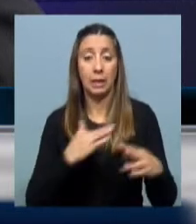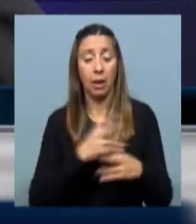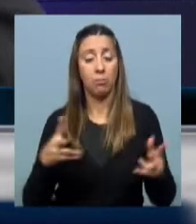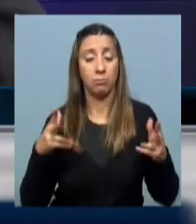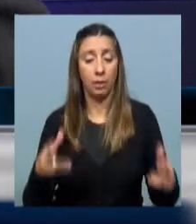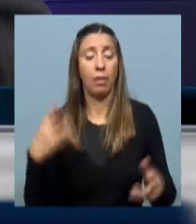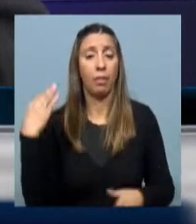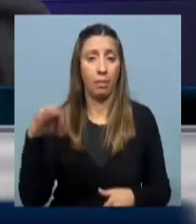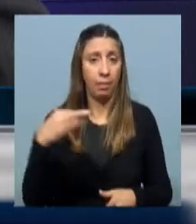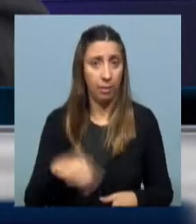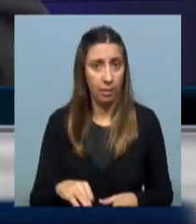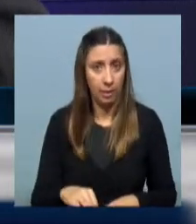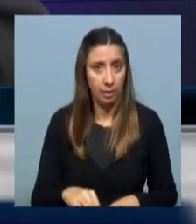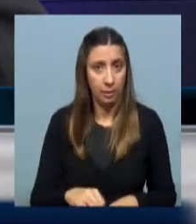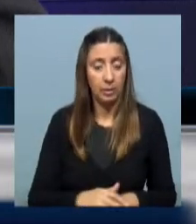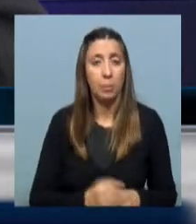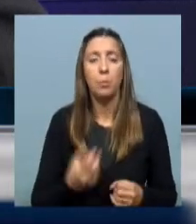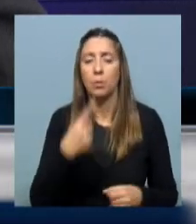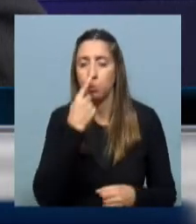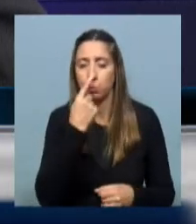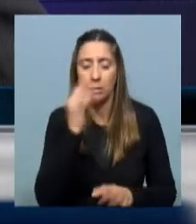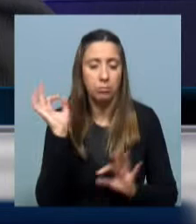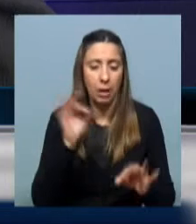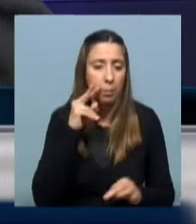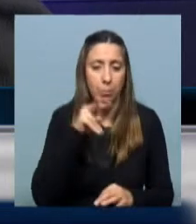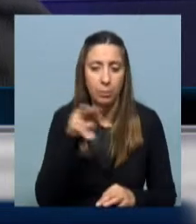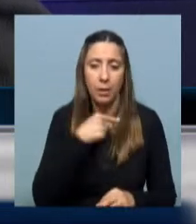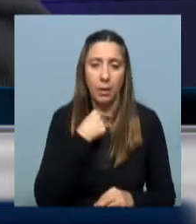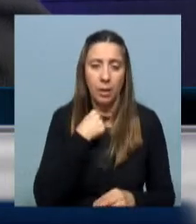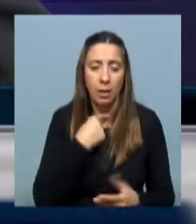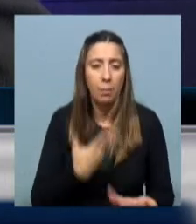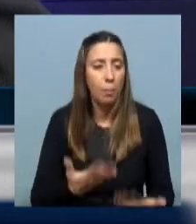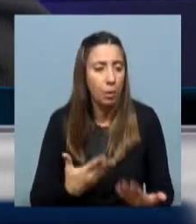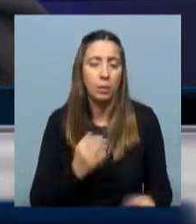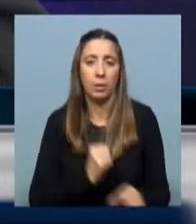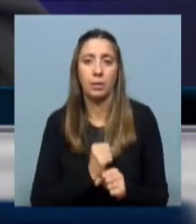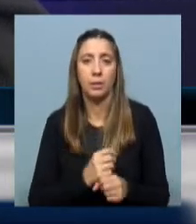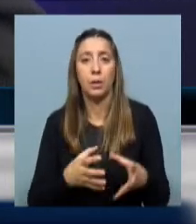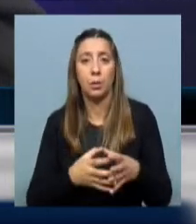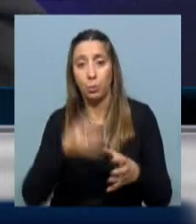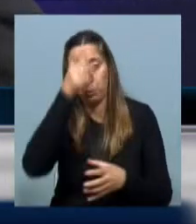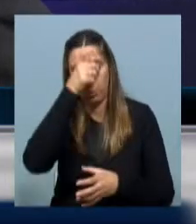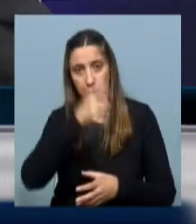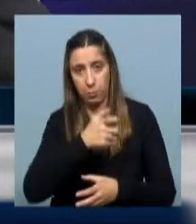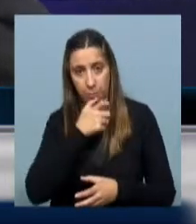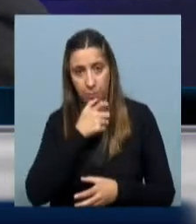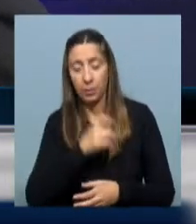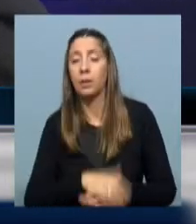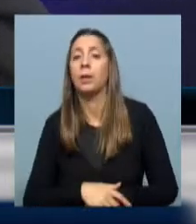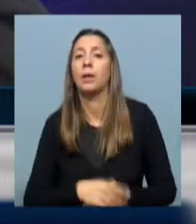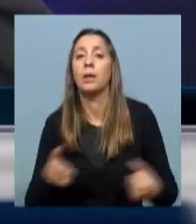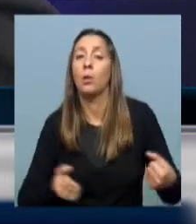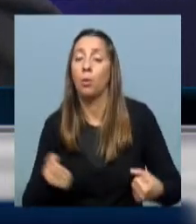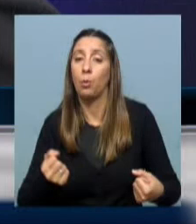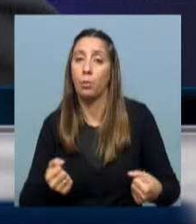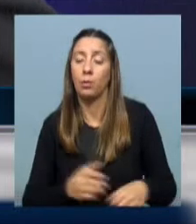debido a que muchos curiosos llegaron al lugar y entorpecían la labor de los bomberos. Los vehículos de